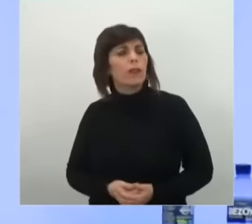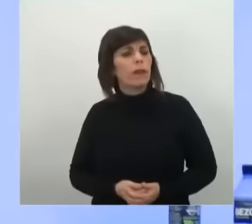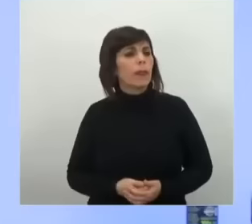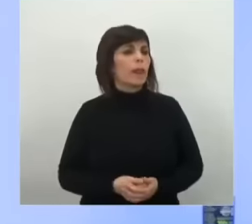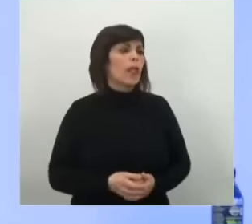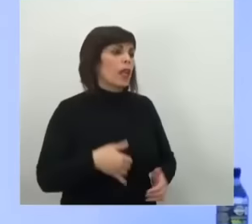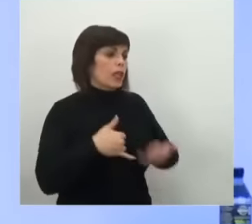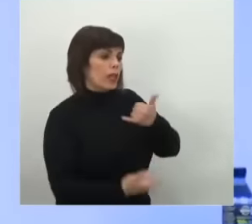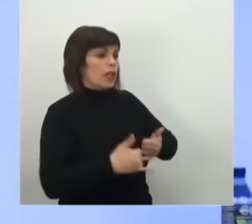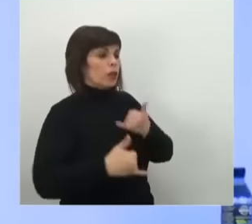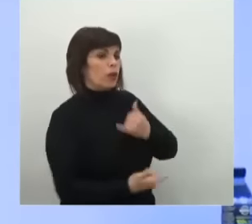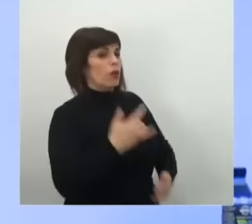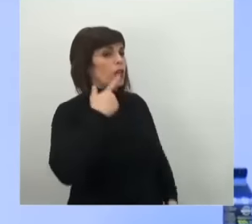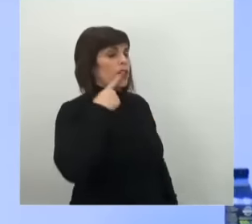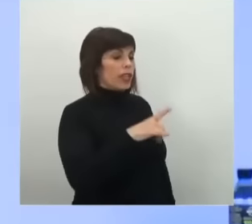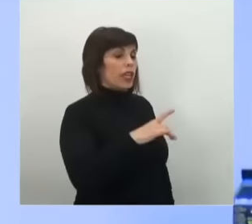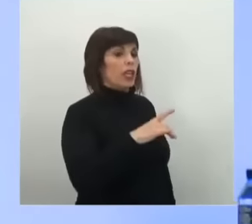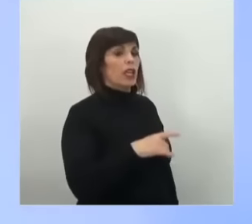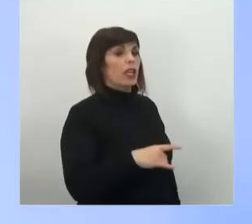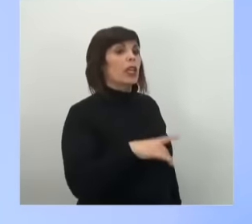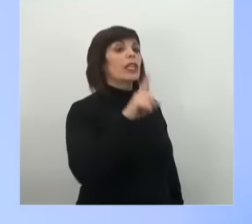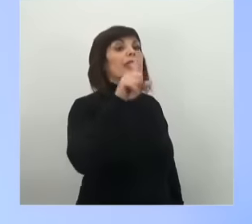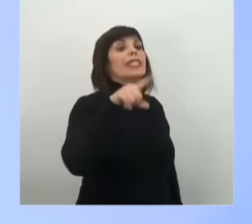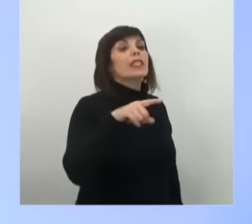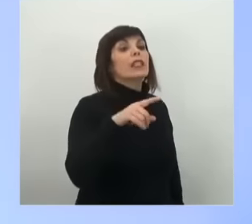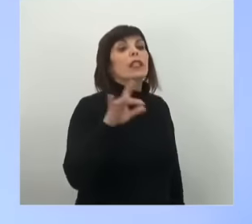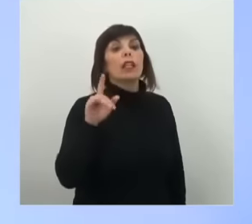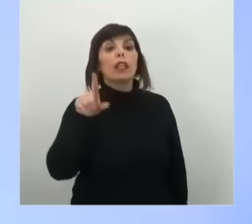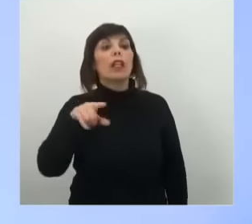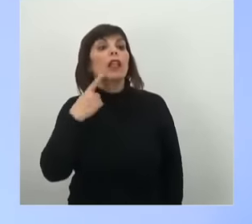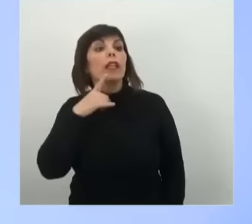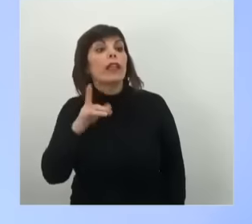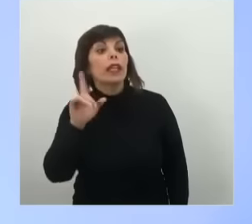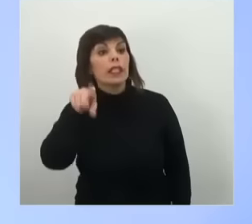el que le dice sí o no